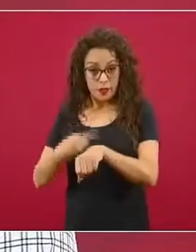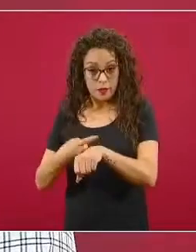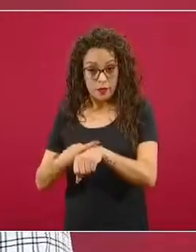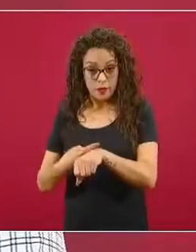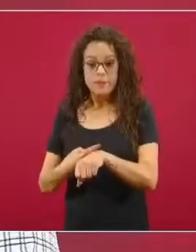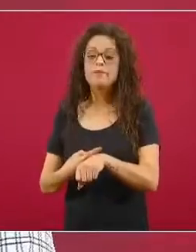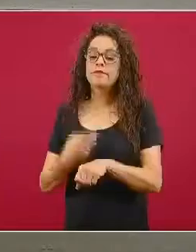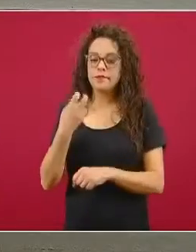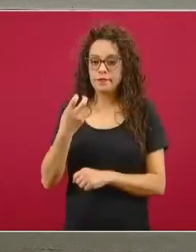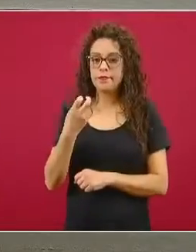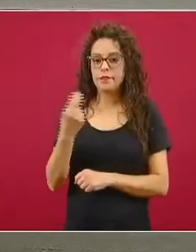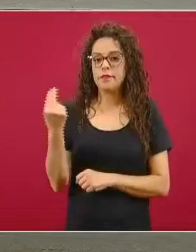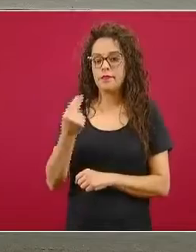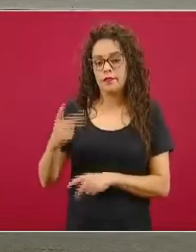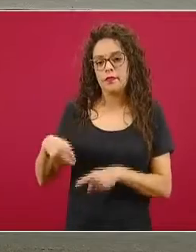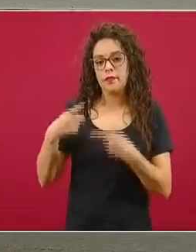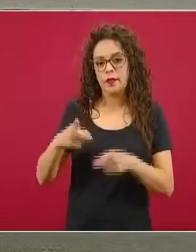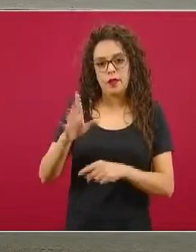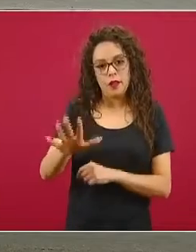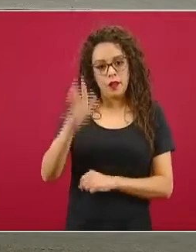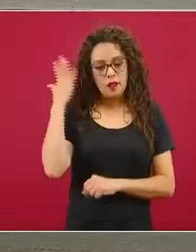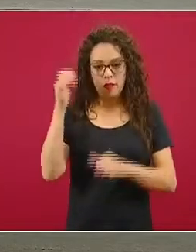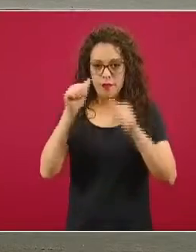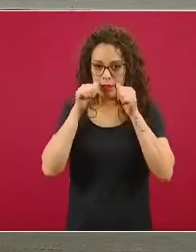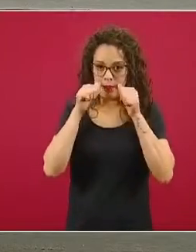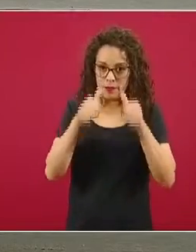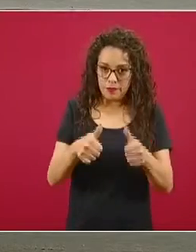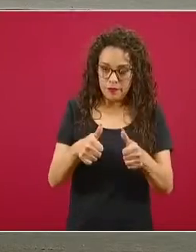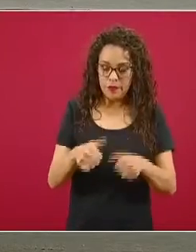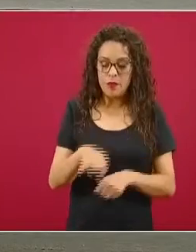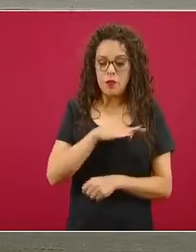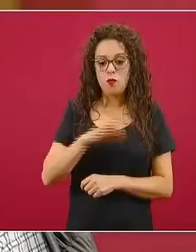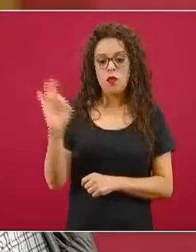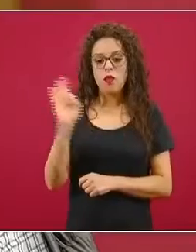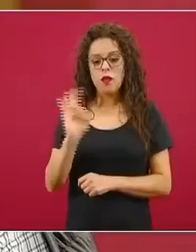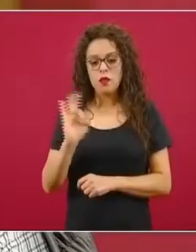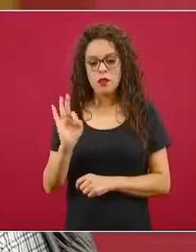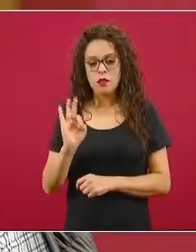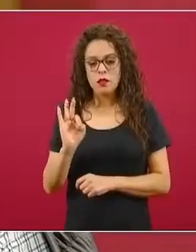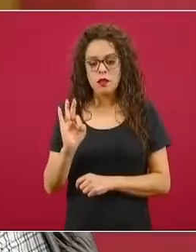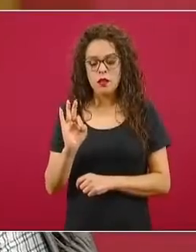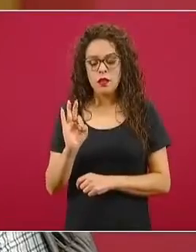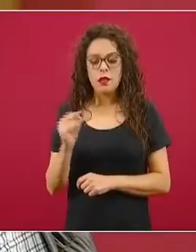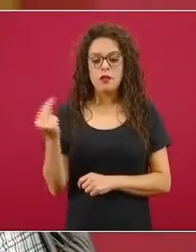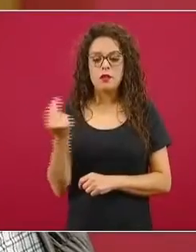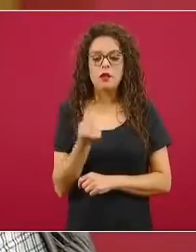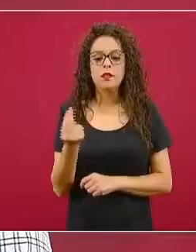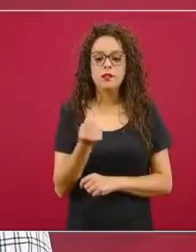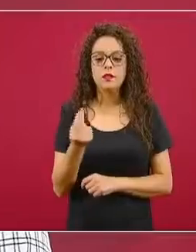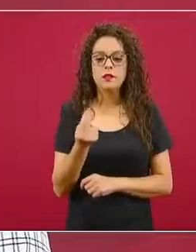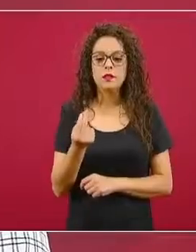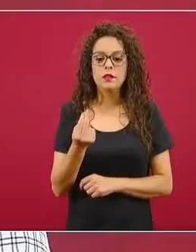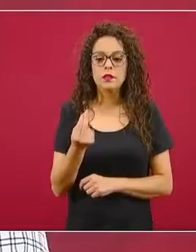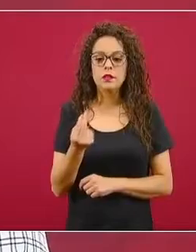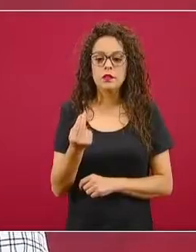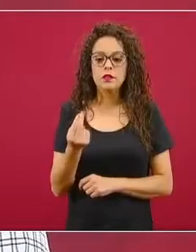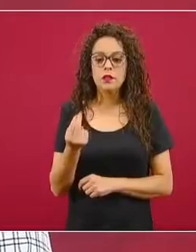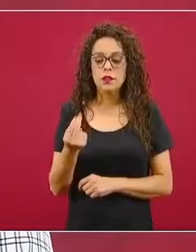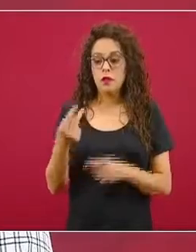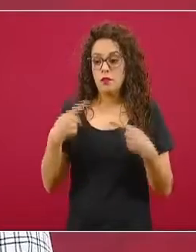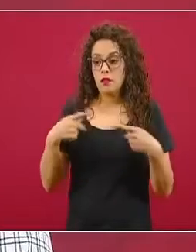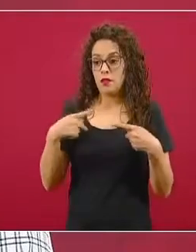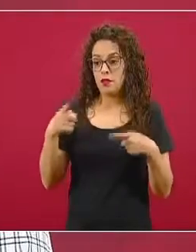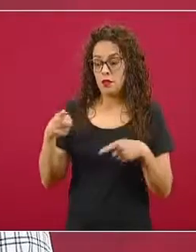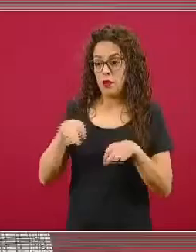que va a requerir también la respuesta, pueden ser requeridas las acciones tanto de la unidad, del